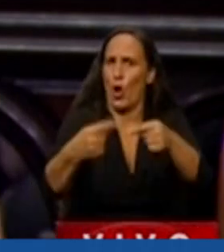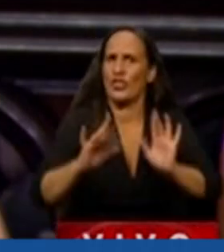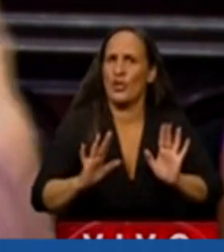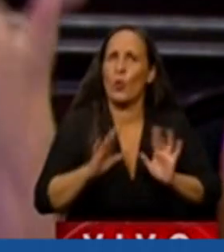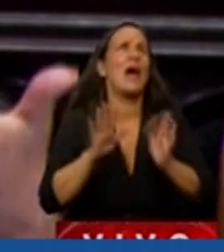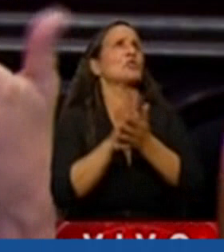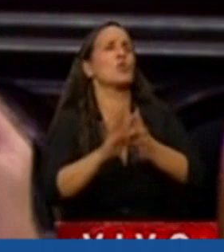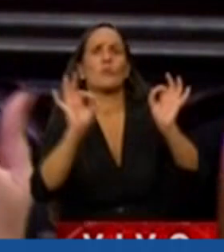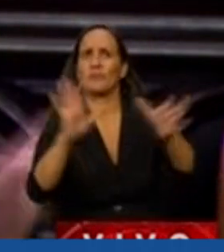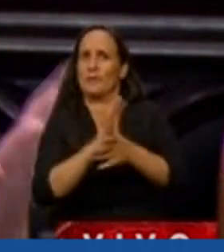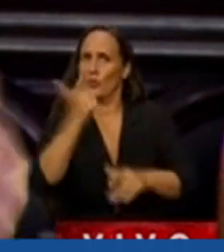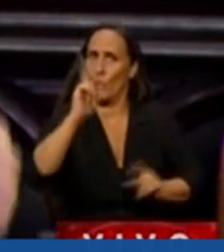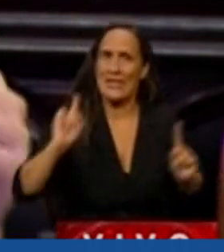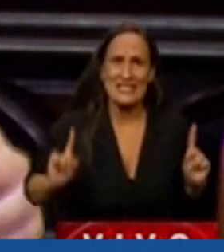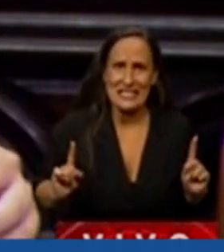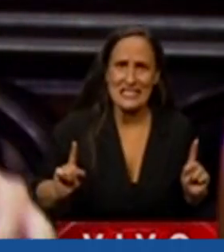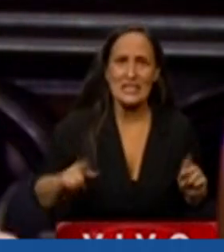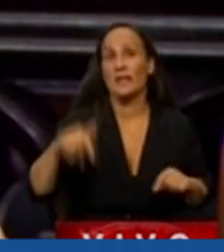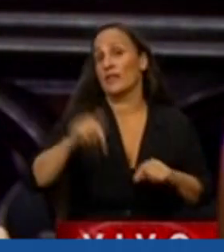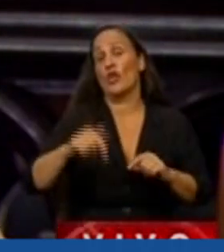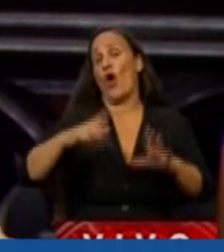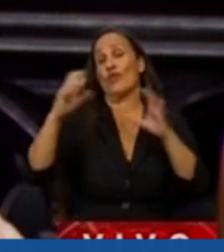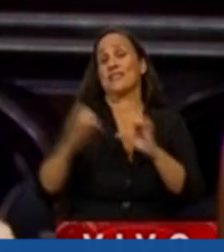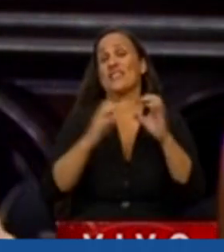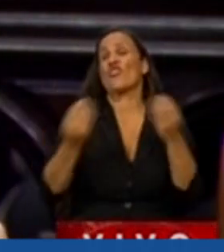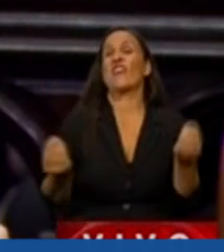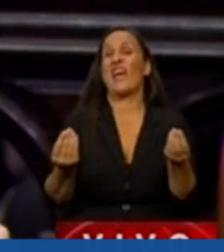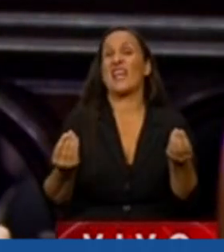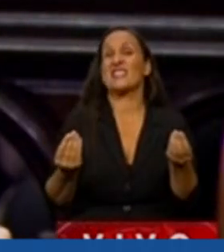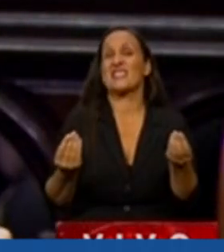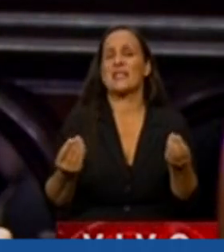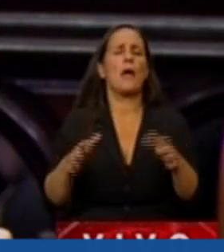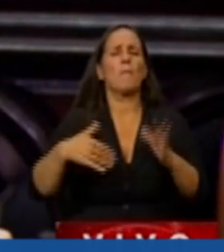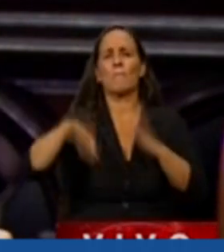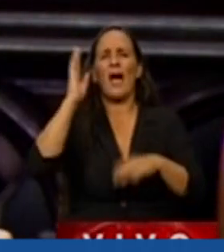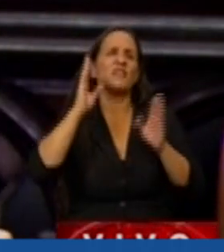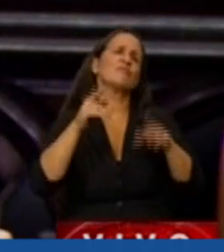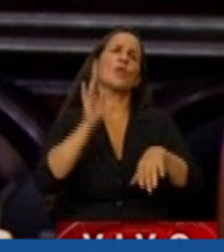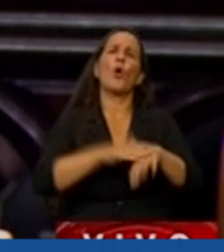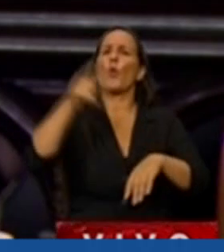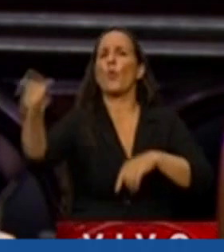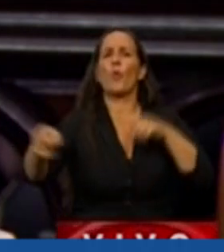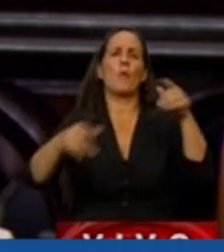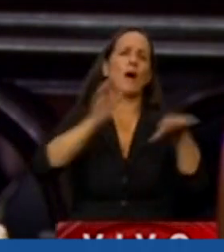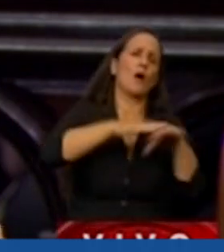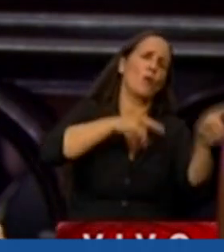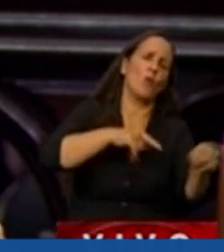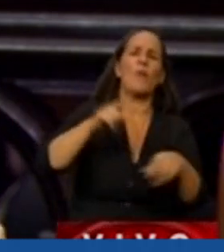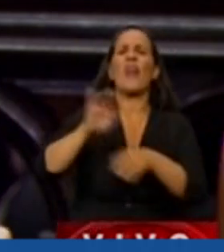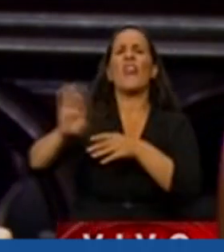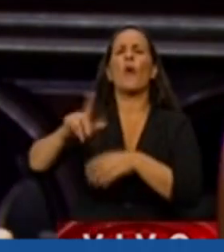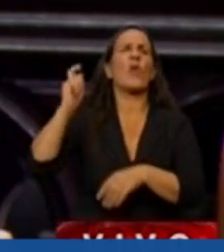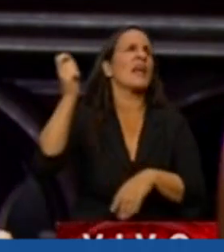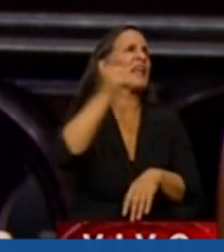además estamos convirtiendo esta sesión, como era esperable, en ver quién tiene la culpa de la deuda contraída. Yo